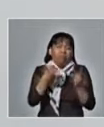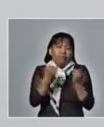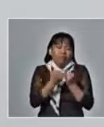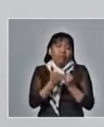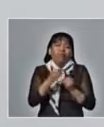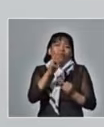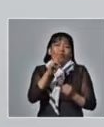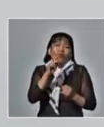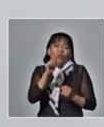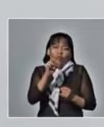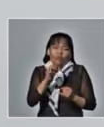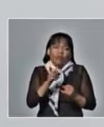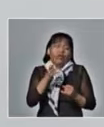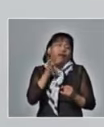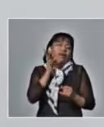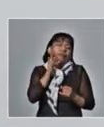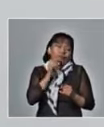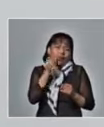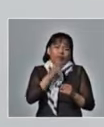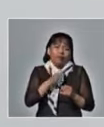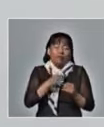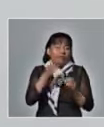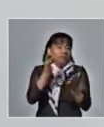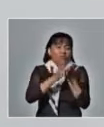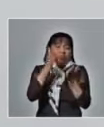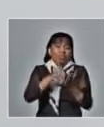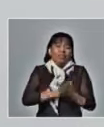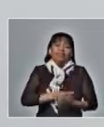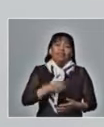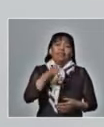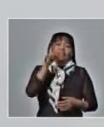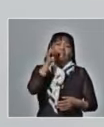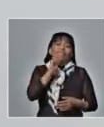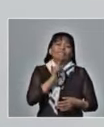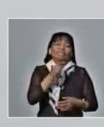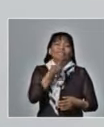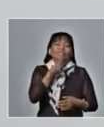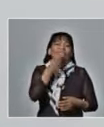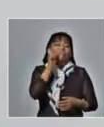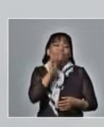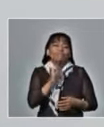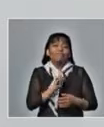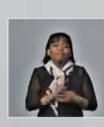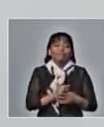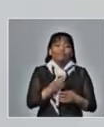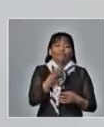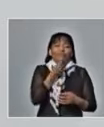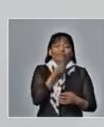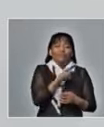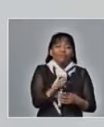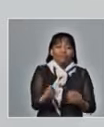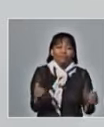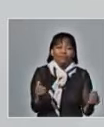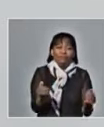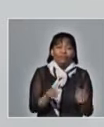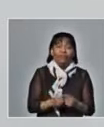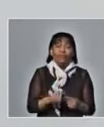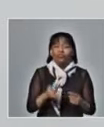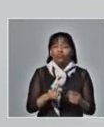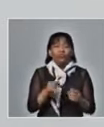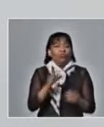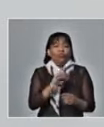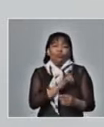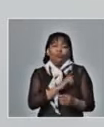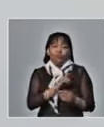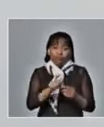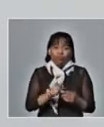un transporte exclusivo para mujeres, niñas y niños. Mujeres, no están solas, cuentan con la próxima gobernadora de